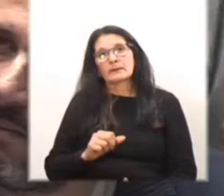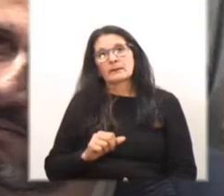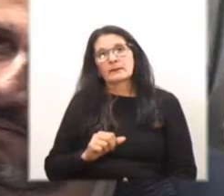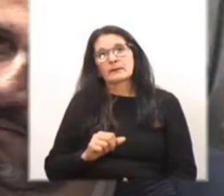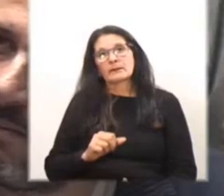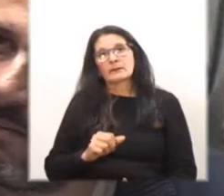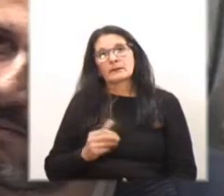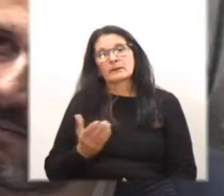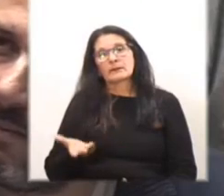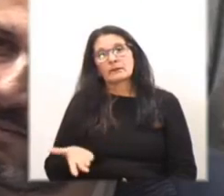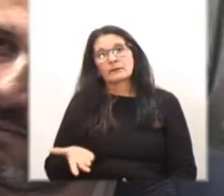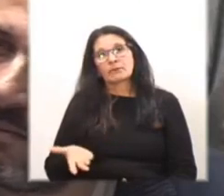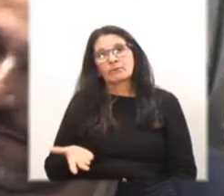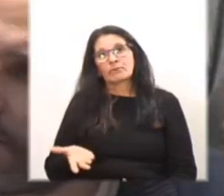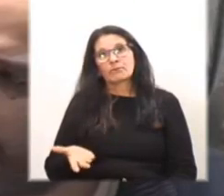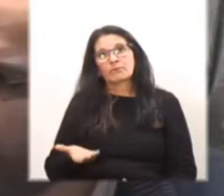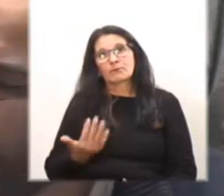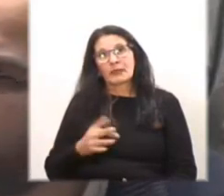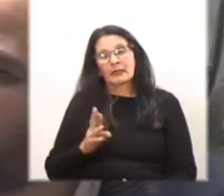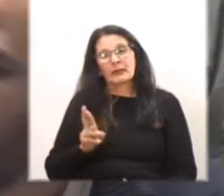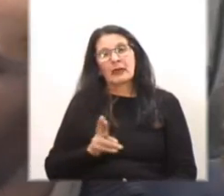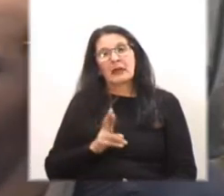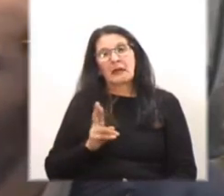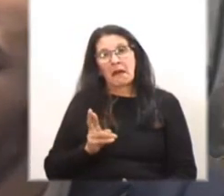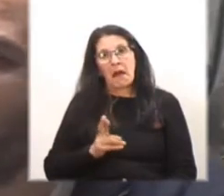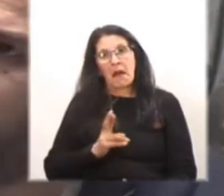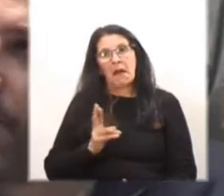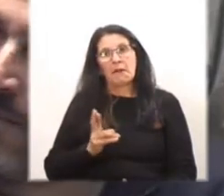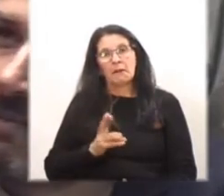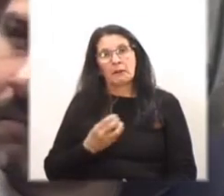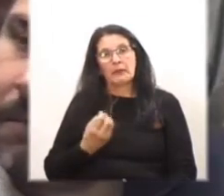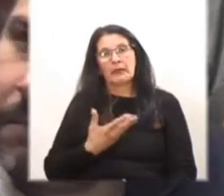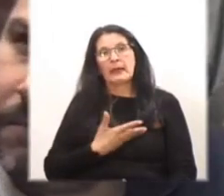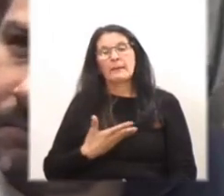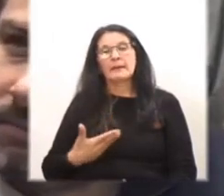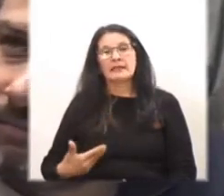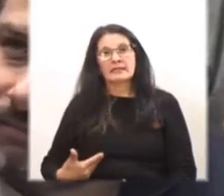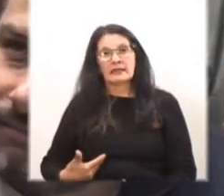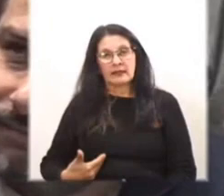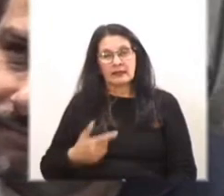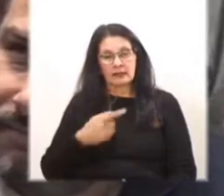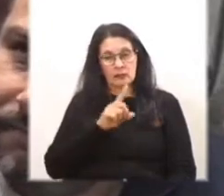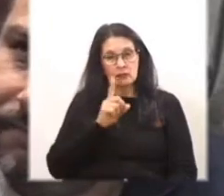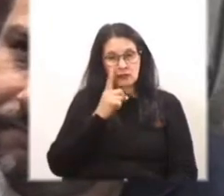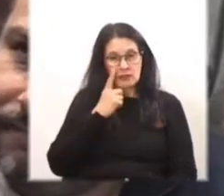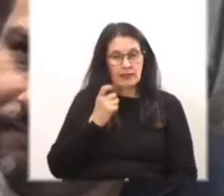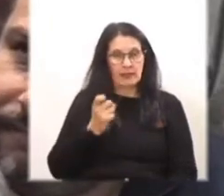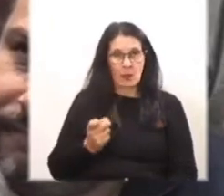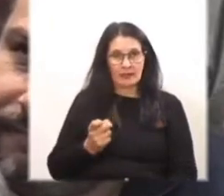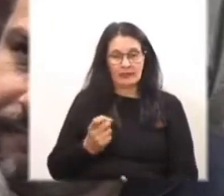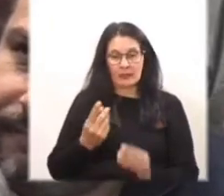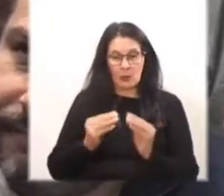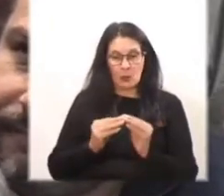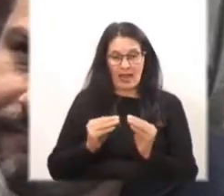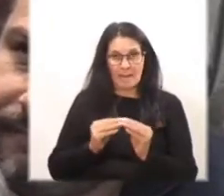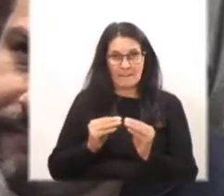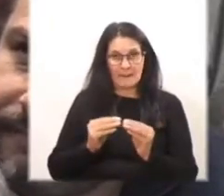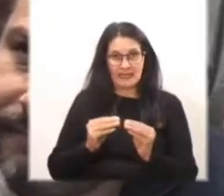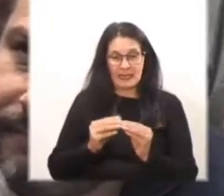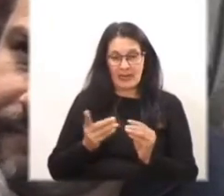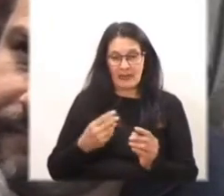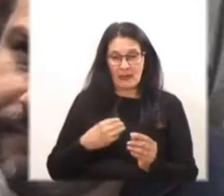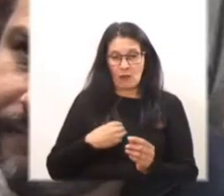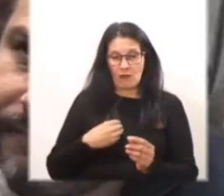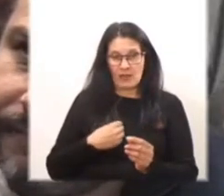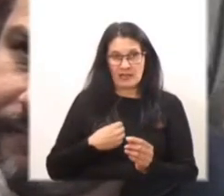Por tanto, es bastante raro que el señor presidente de la República no sepa que una amiga y persona de estricta